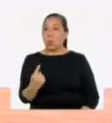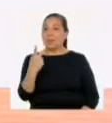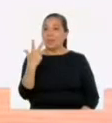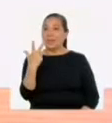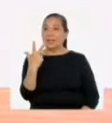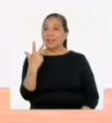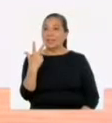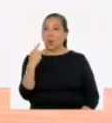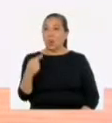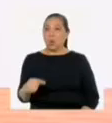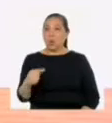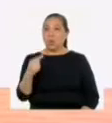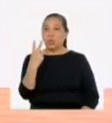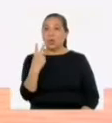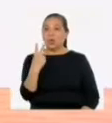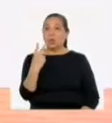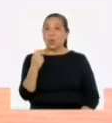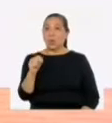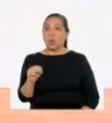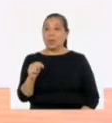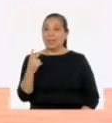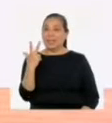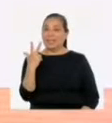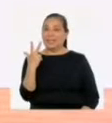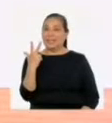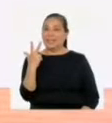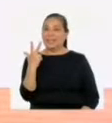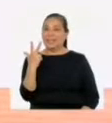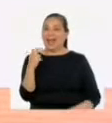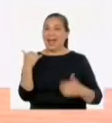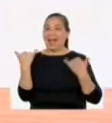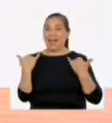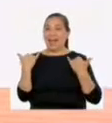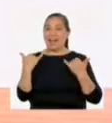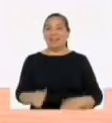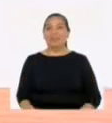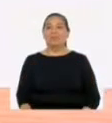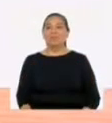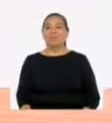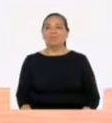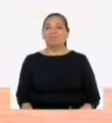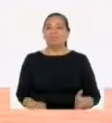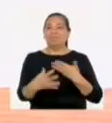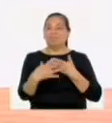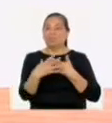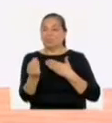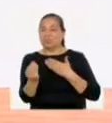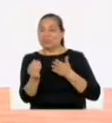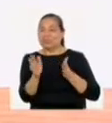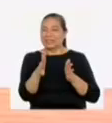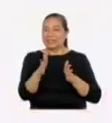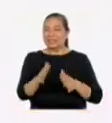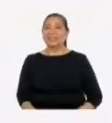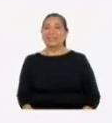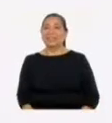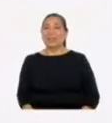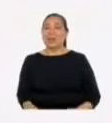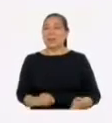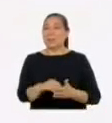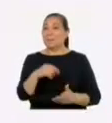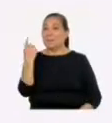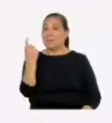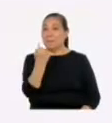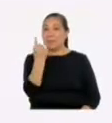dos, tres. Uno, dos, tres. Tres. Ahora, ¿qué va a pasar? Nos vamos a retar un poquito.